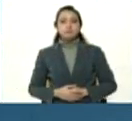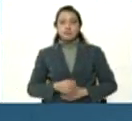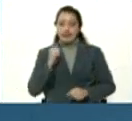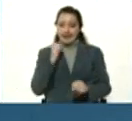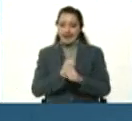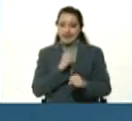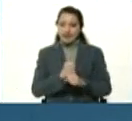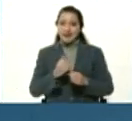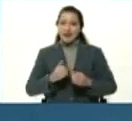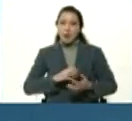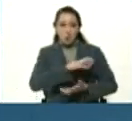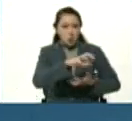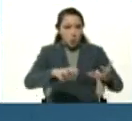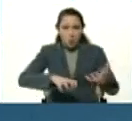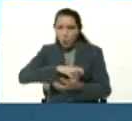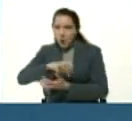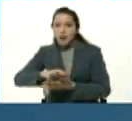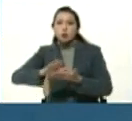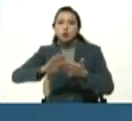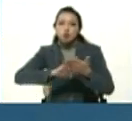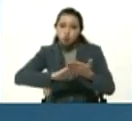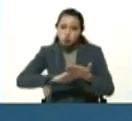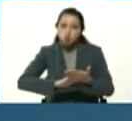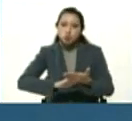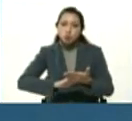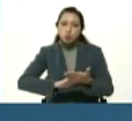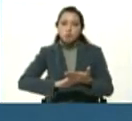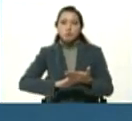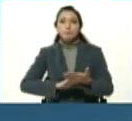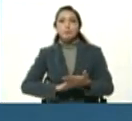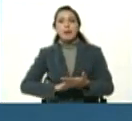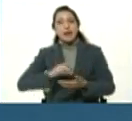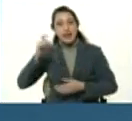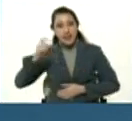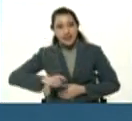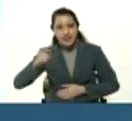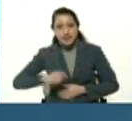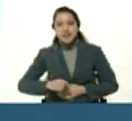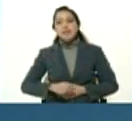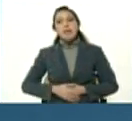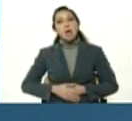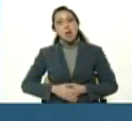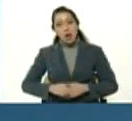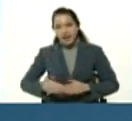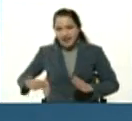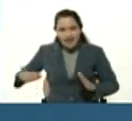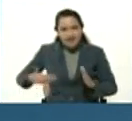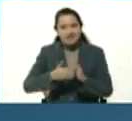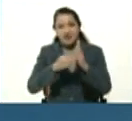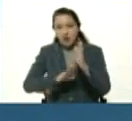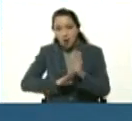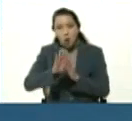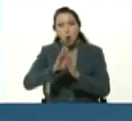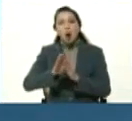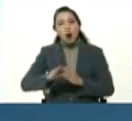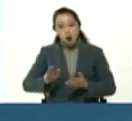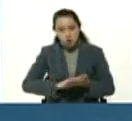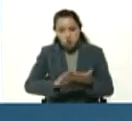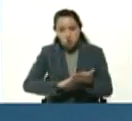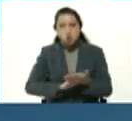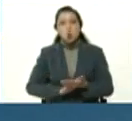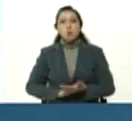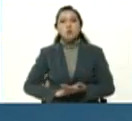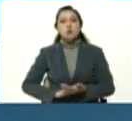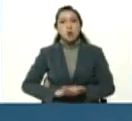trabajar por la solución de todos los problemas que disparen el crecimiento, el desarrollo de la economía real, de las